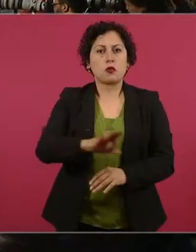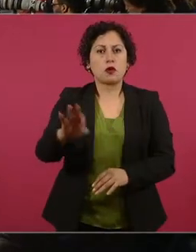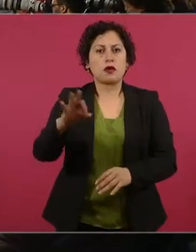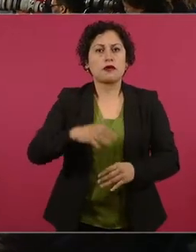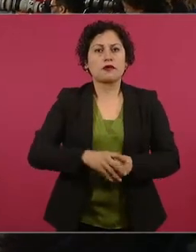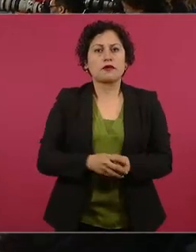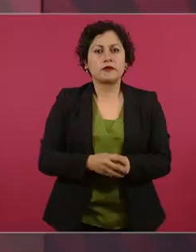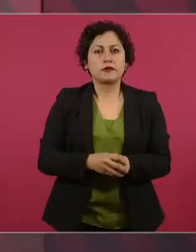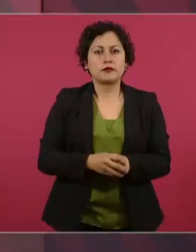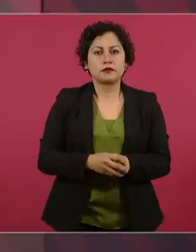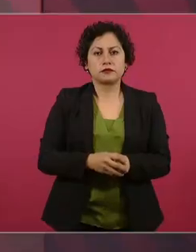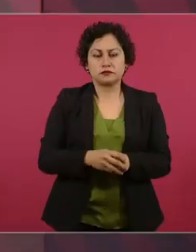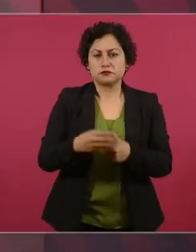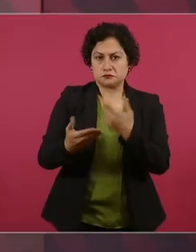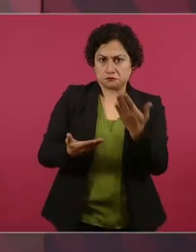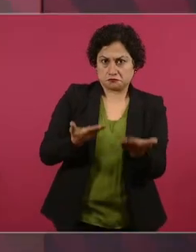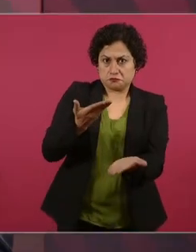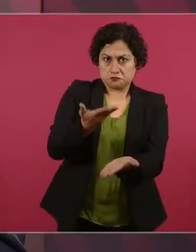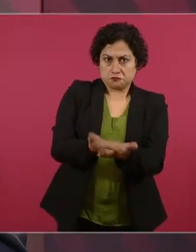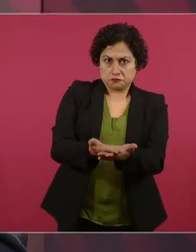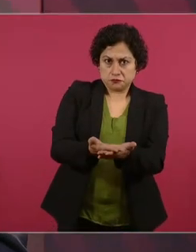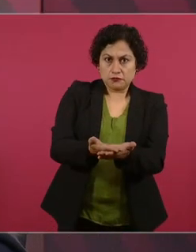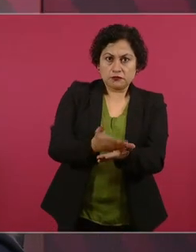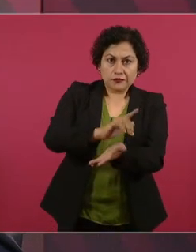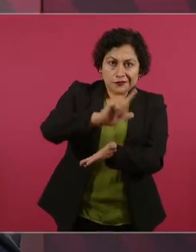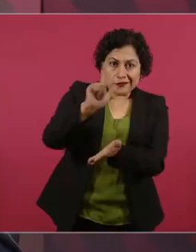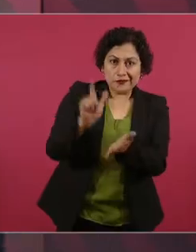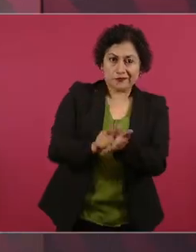Y estoy enviando esta reforma.